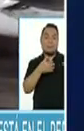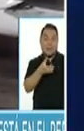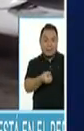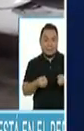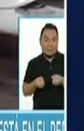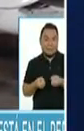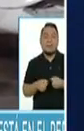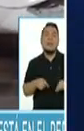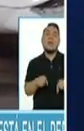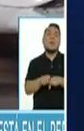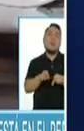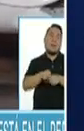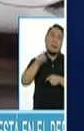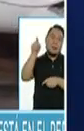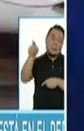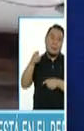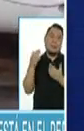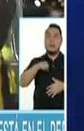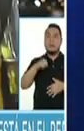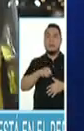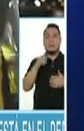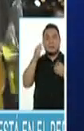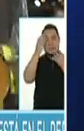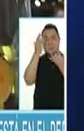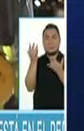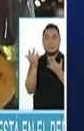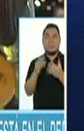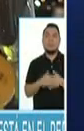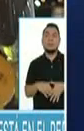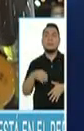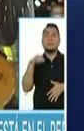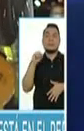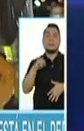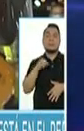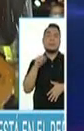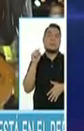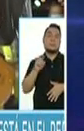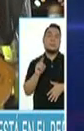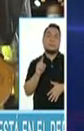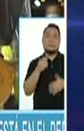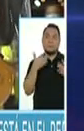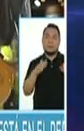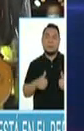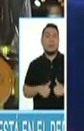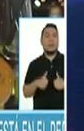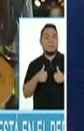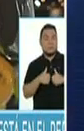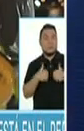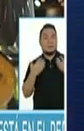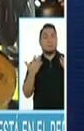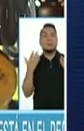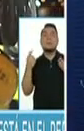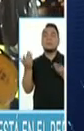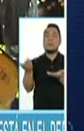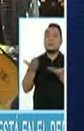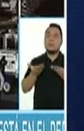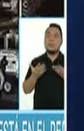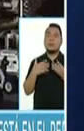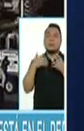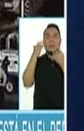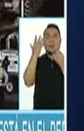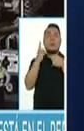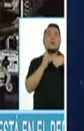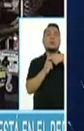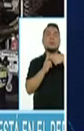serenazgos, contra el COVID-19, ¿cuál es su apreciación? Mira, esa es una buena noticia, ¿no? Es un primer